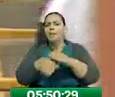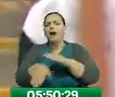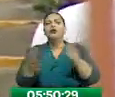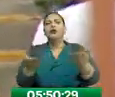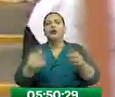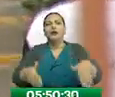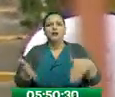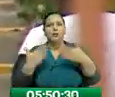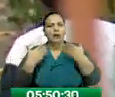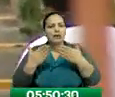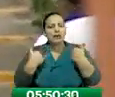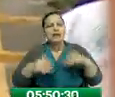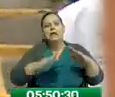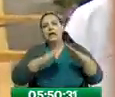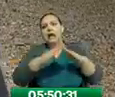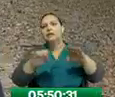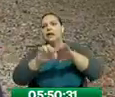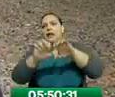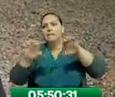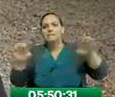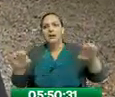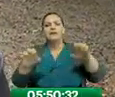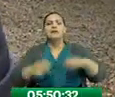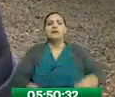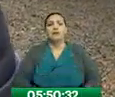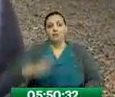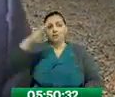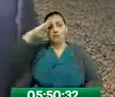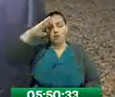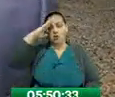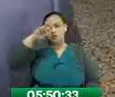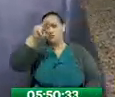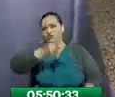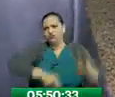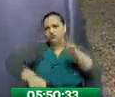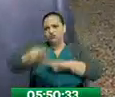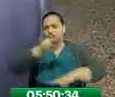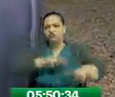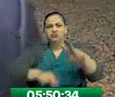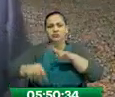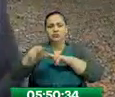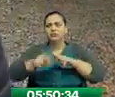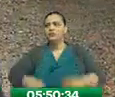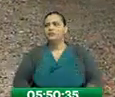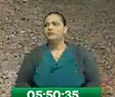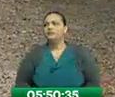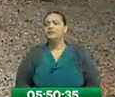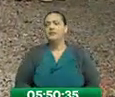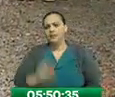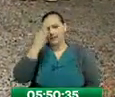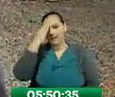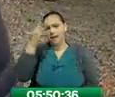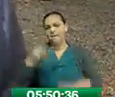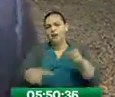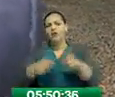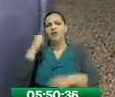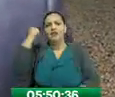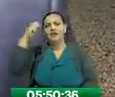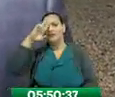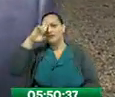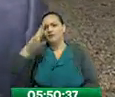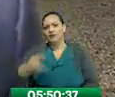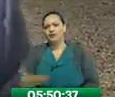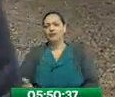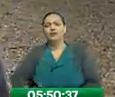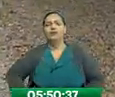empresas presuntamente vinculadas. Por lo que yo considero que esto es más un show mediático, que se está violentando los derechos de las personas. Y en este caso en